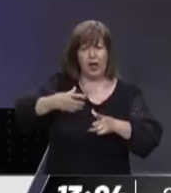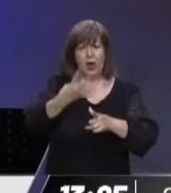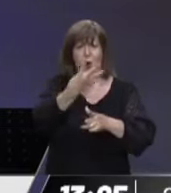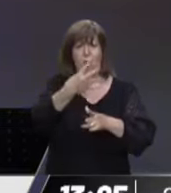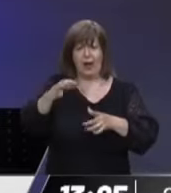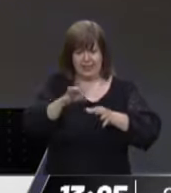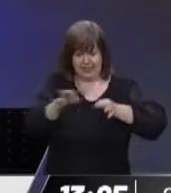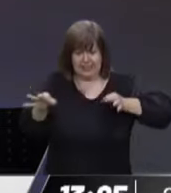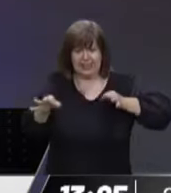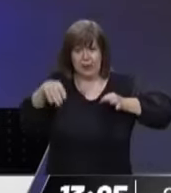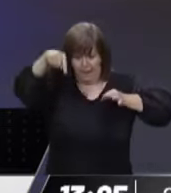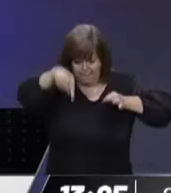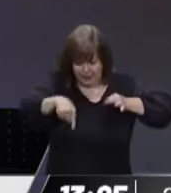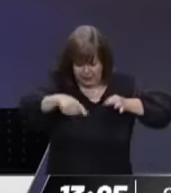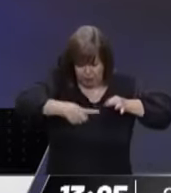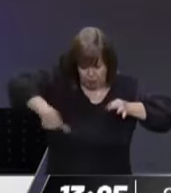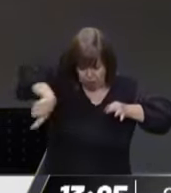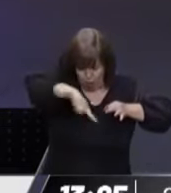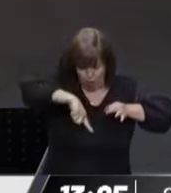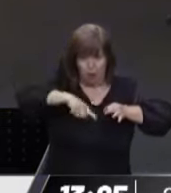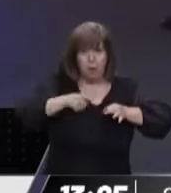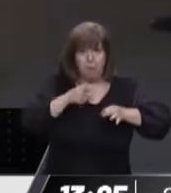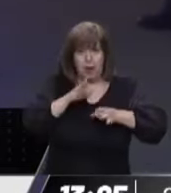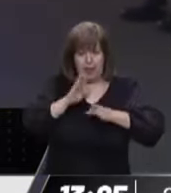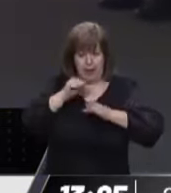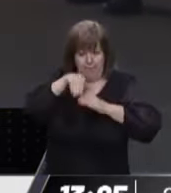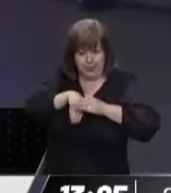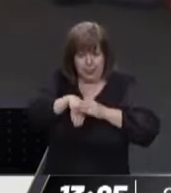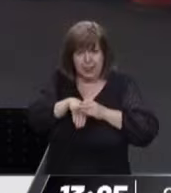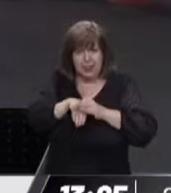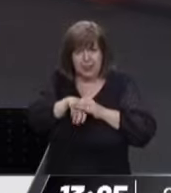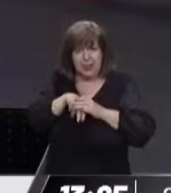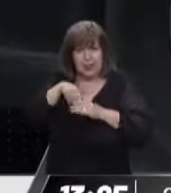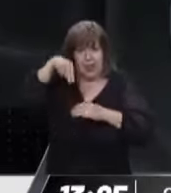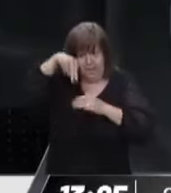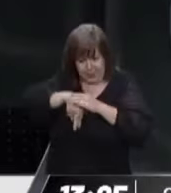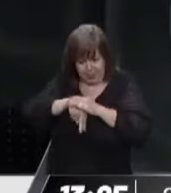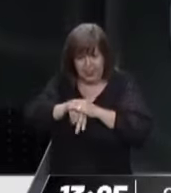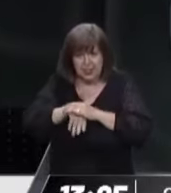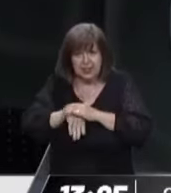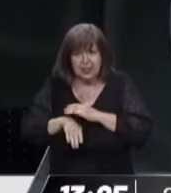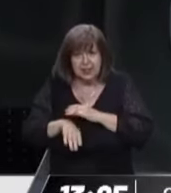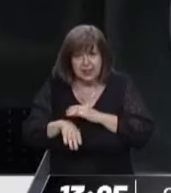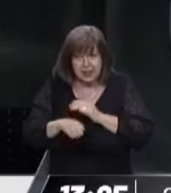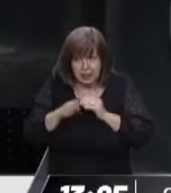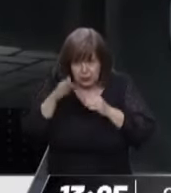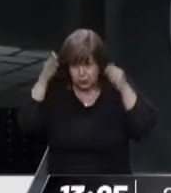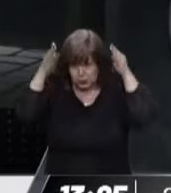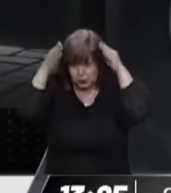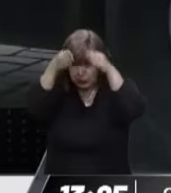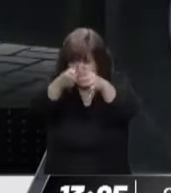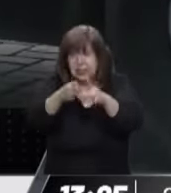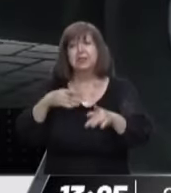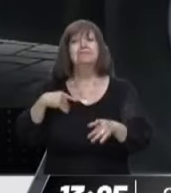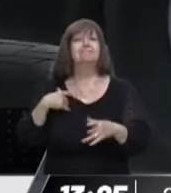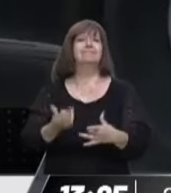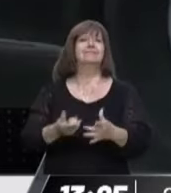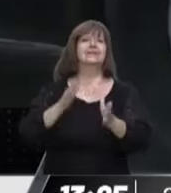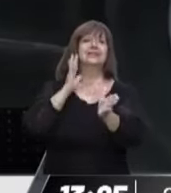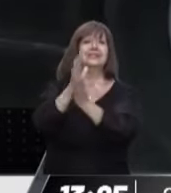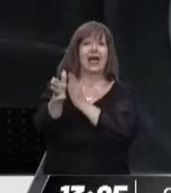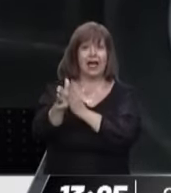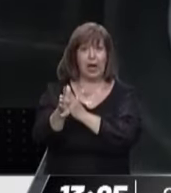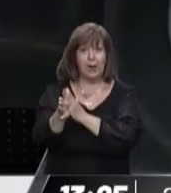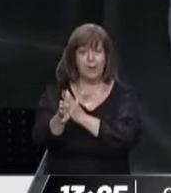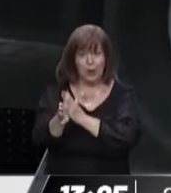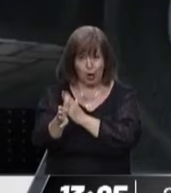50 centímetros en el piso, por el cual escapó el sospechoso. Queremos señalar que las imágenes que estamos observando